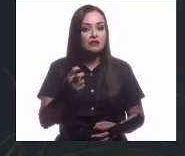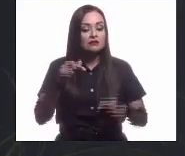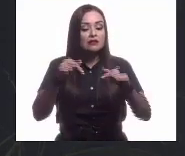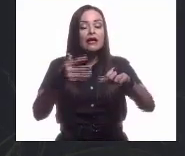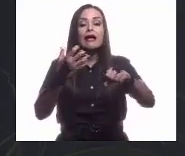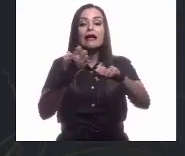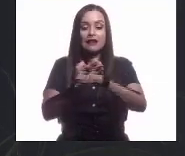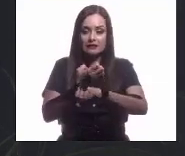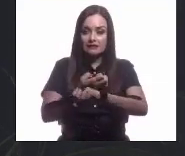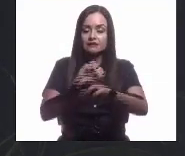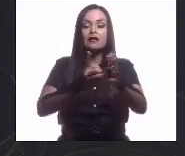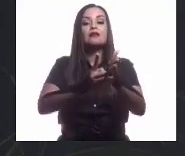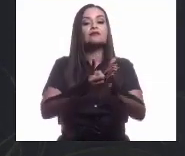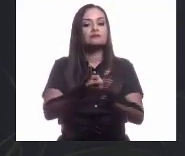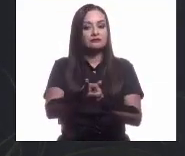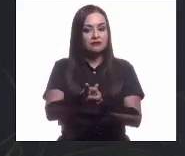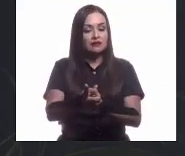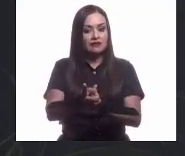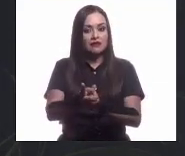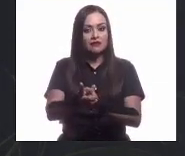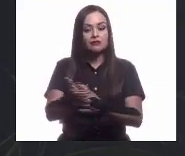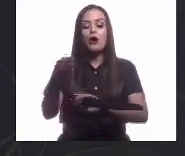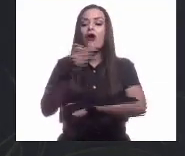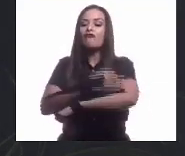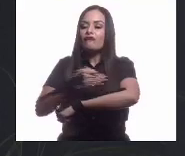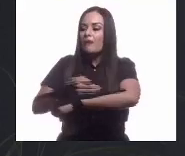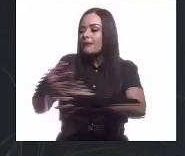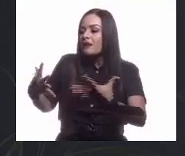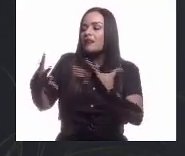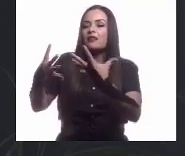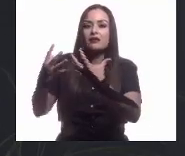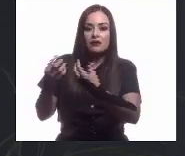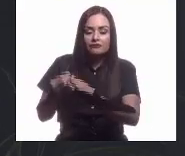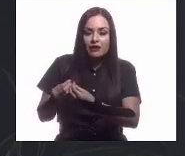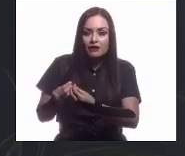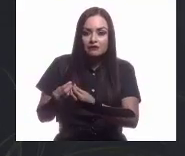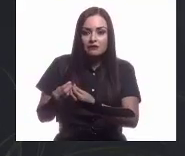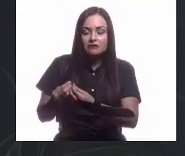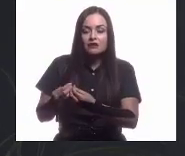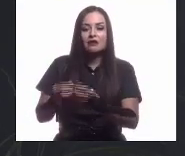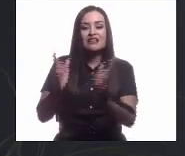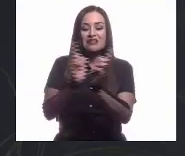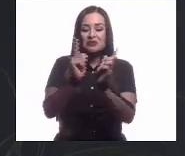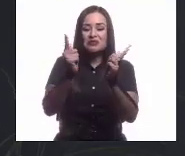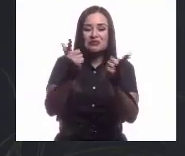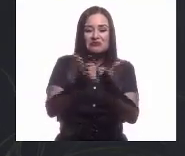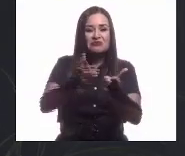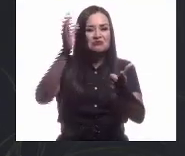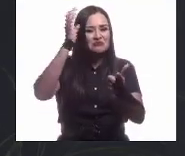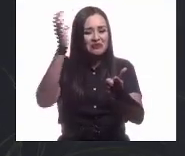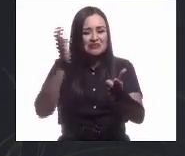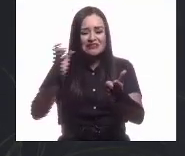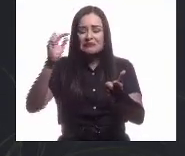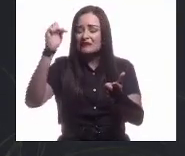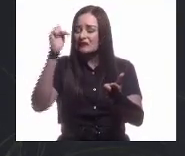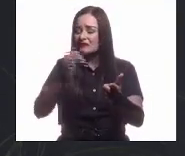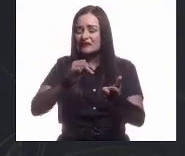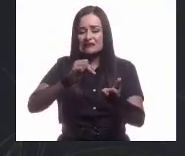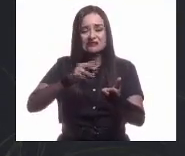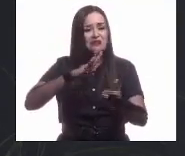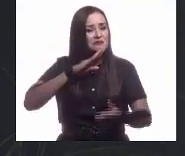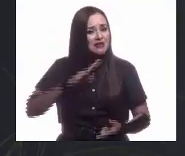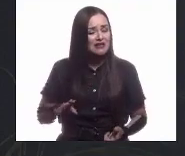Estado de Derecho preserva la convivencia en sociedad. Son los criminales la amenaza más grande para México, no los